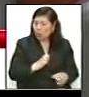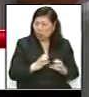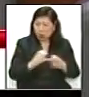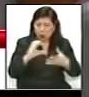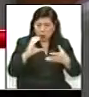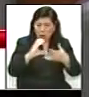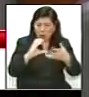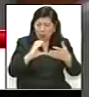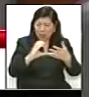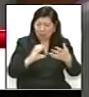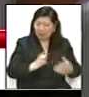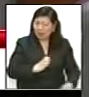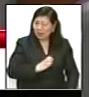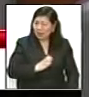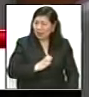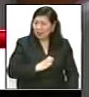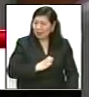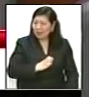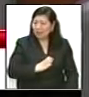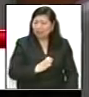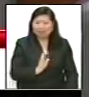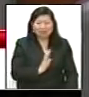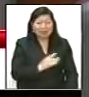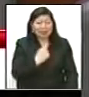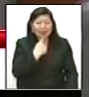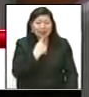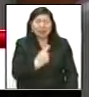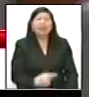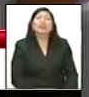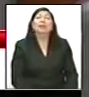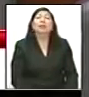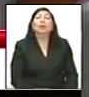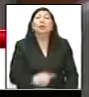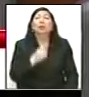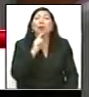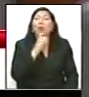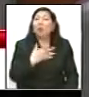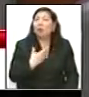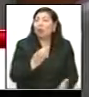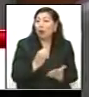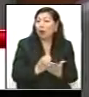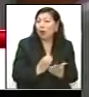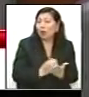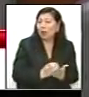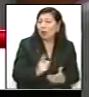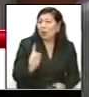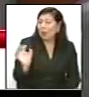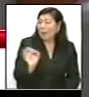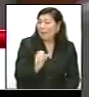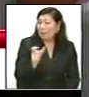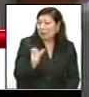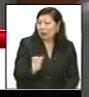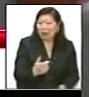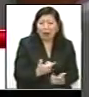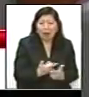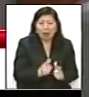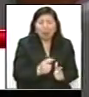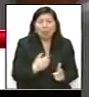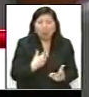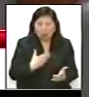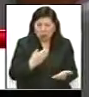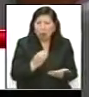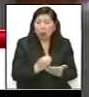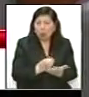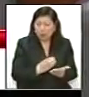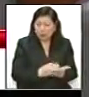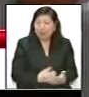Parlamentaria, presidenta, dice que la señora no puede contratar a una persona que está libre para poder ser contratado. En